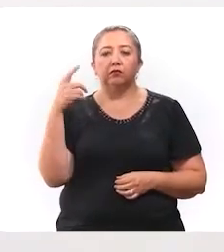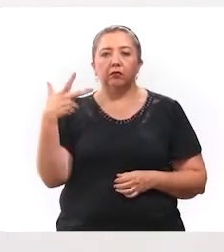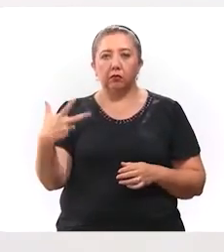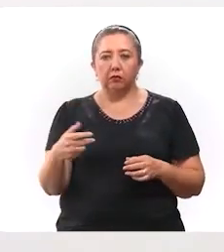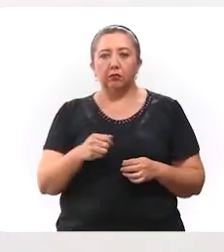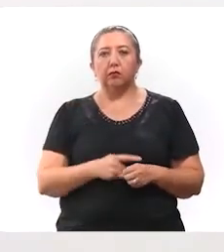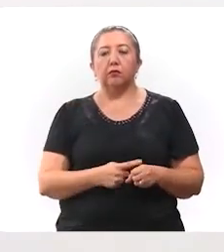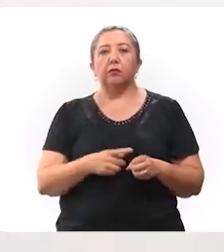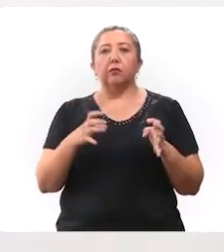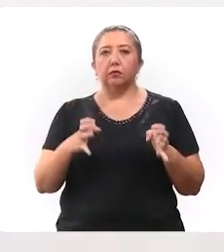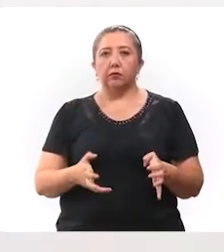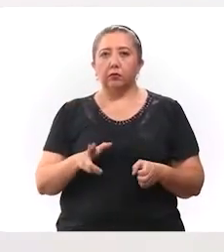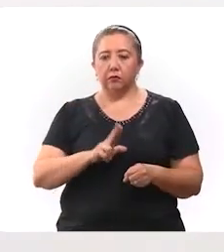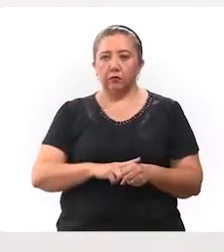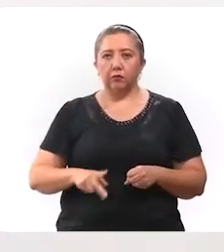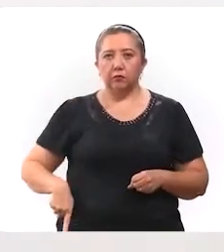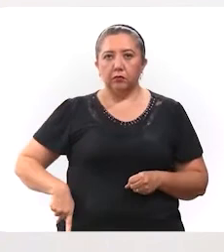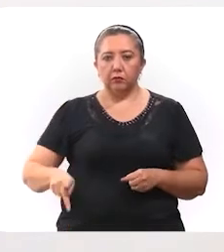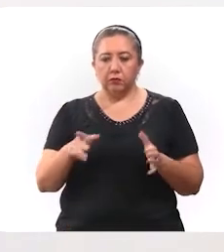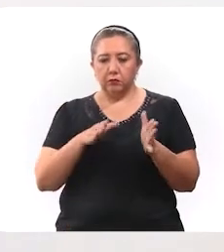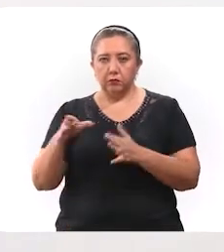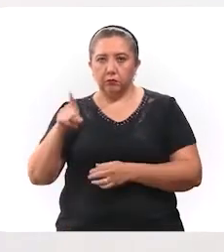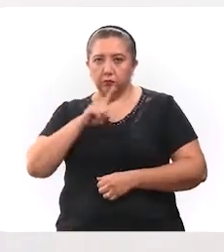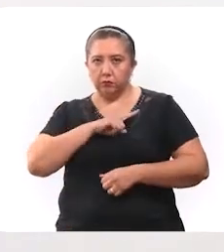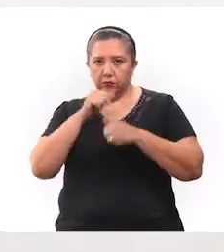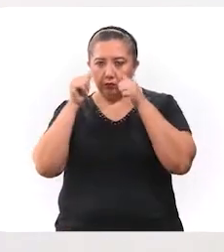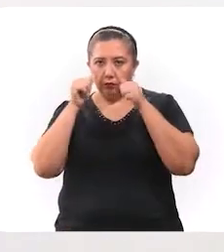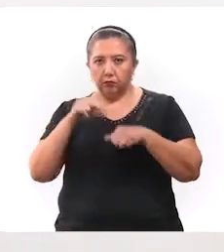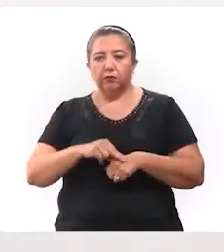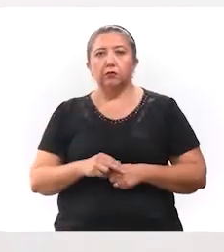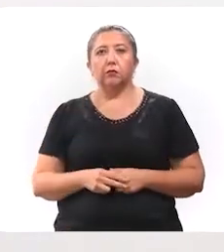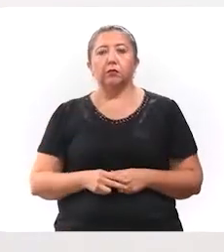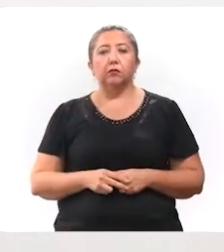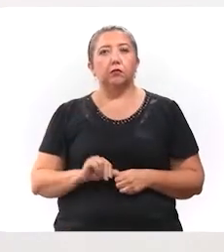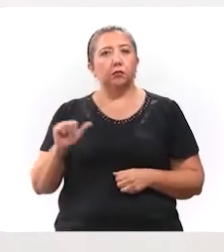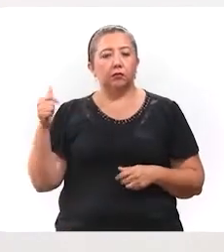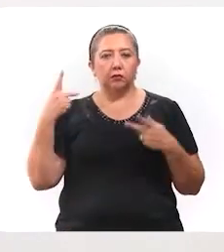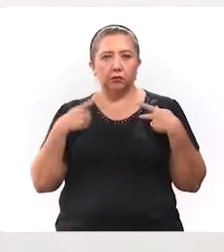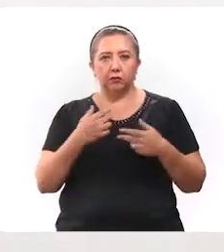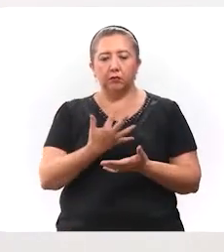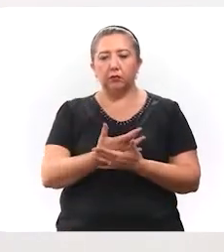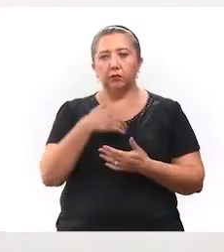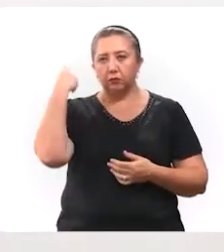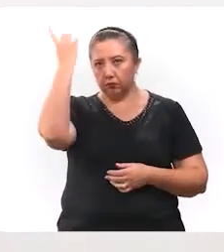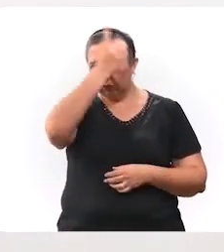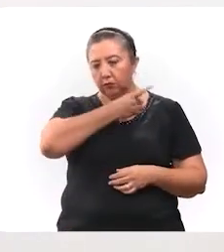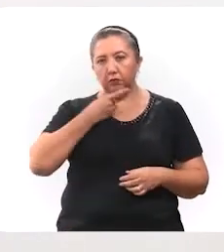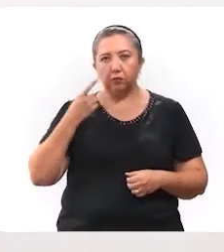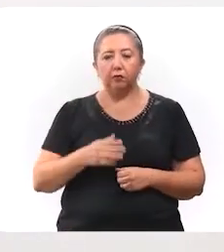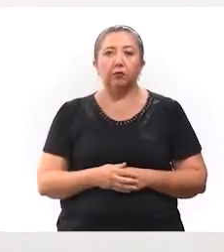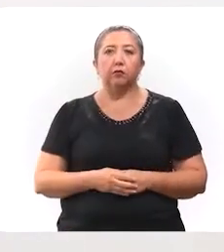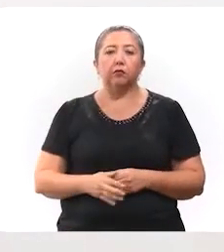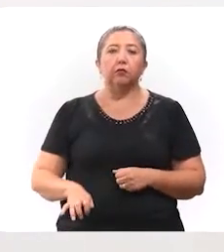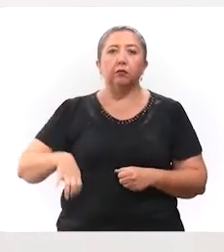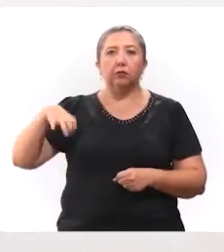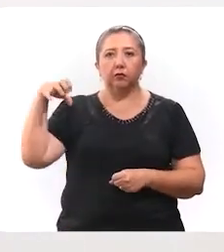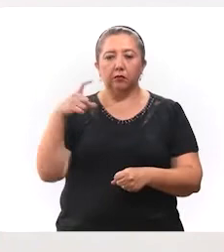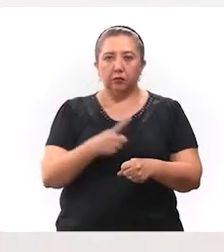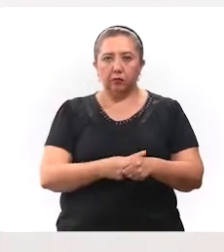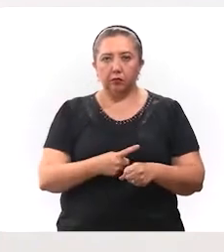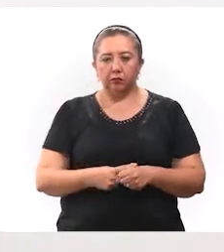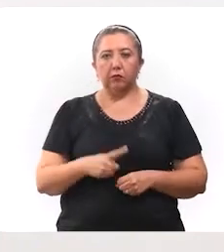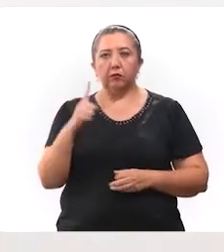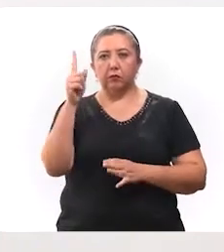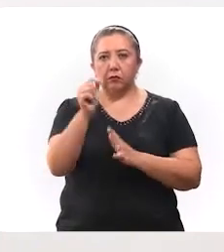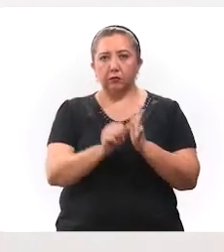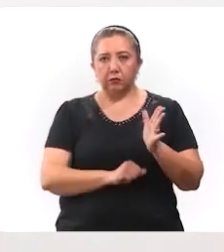98 de los casos positivos están en hospitales públicos y en aislamiento total. Hay otros pacientes a la espera de diagnóstico. El rango de edad